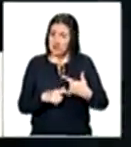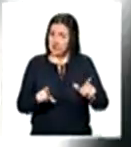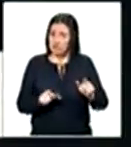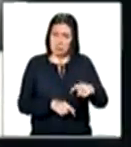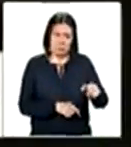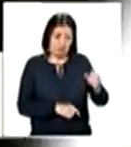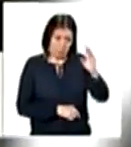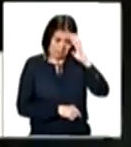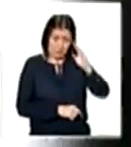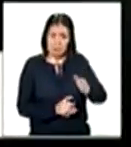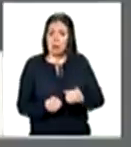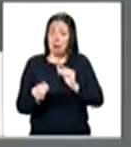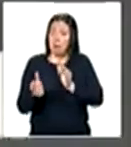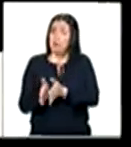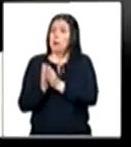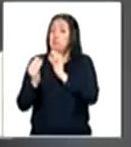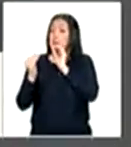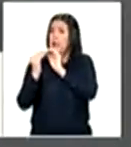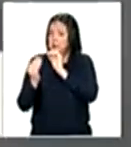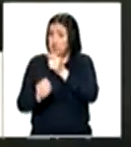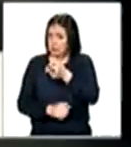le pide un beso a una de las mujeres.